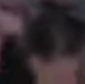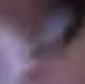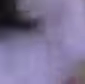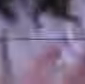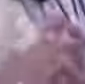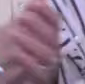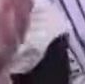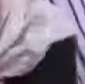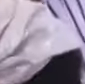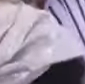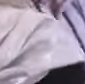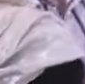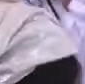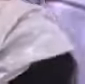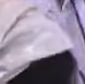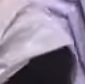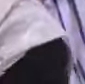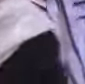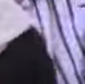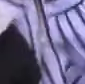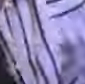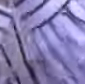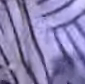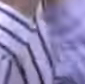Carolina Onofri,